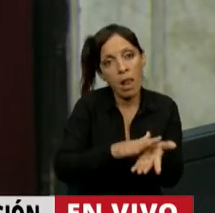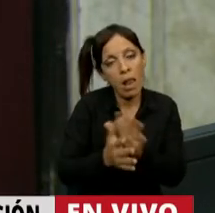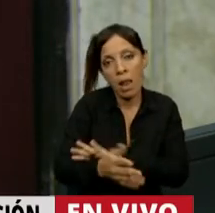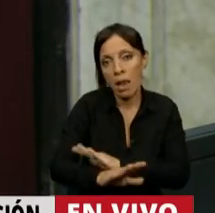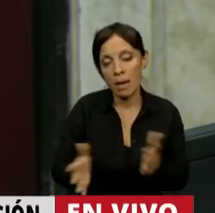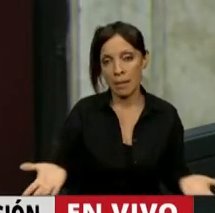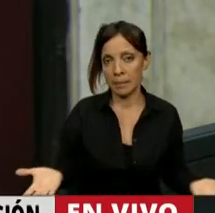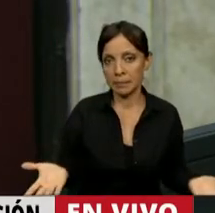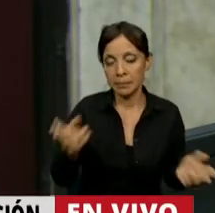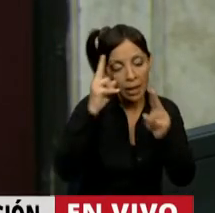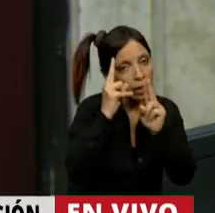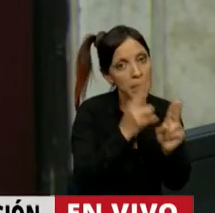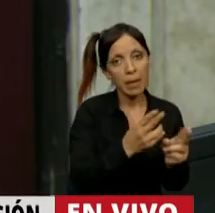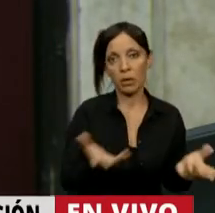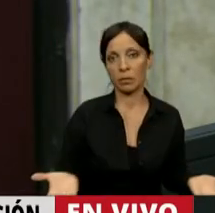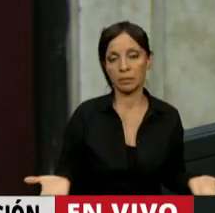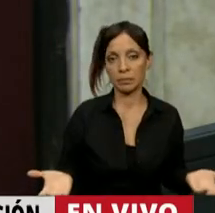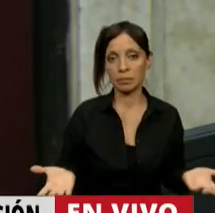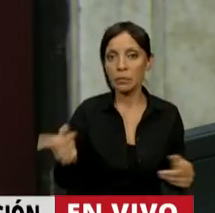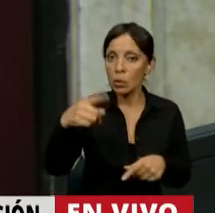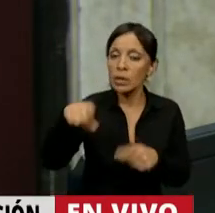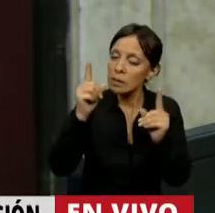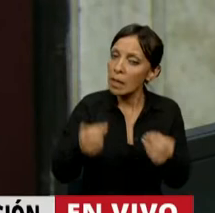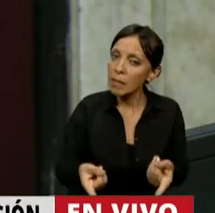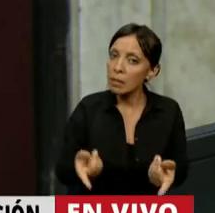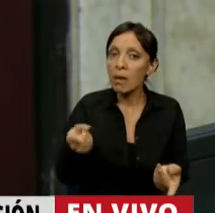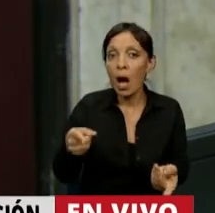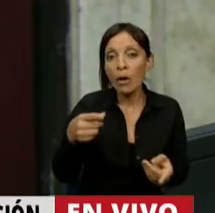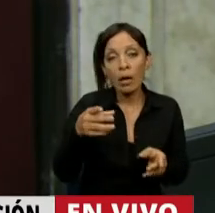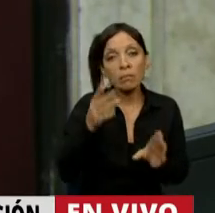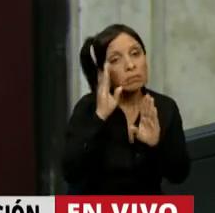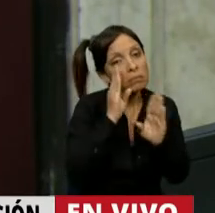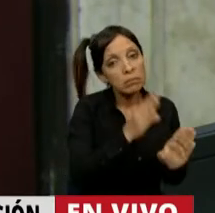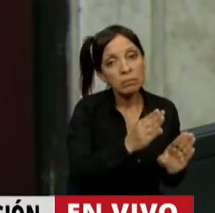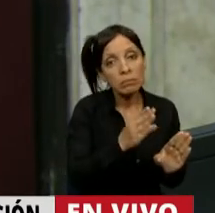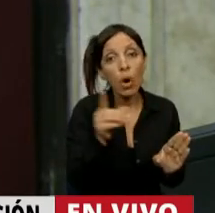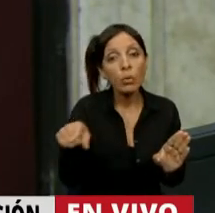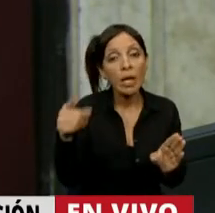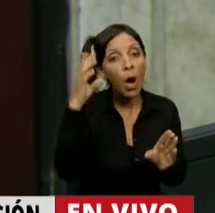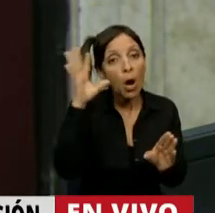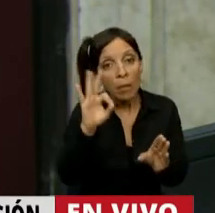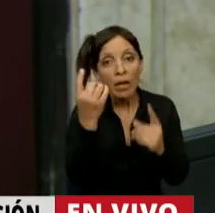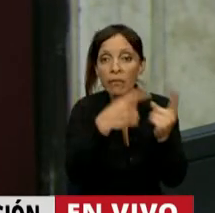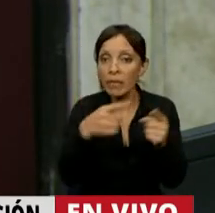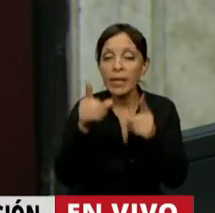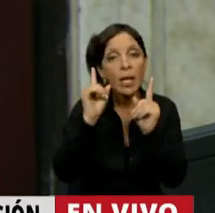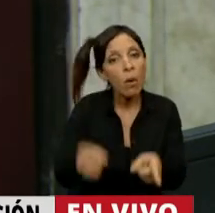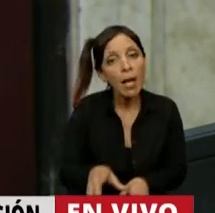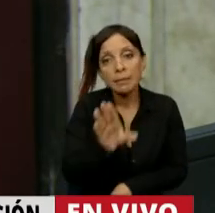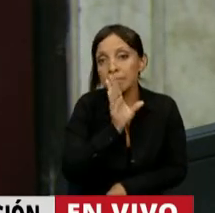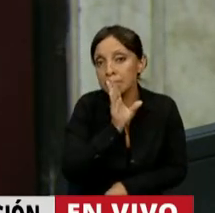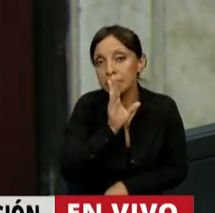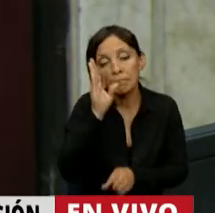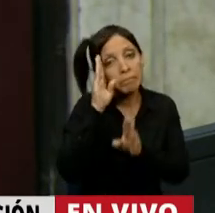respeto, digamos, tengan la capacidad de escuchar, aunque no piensen igual. Básicamente,